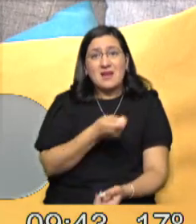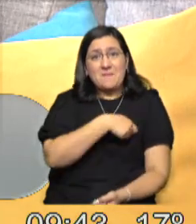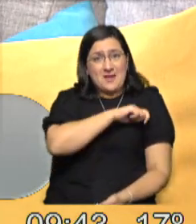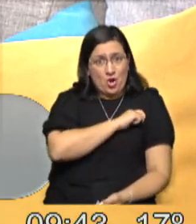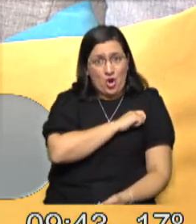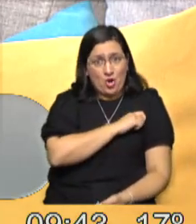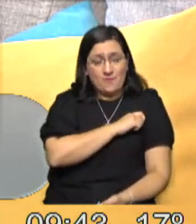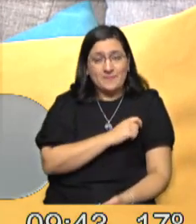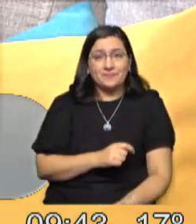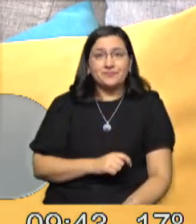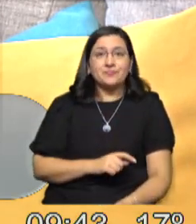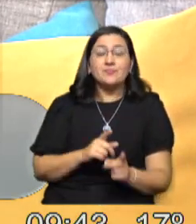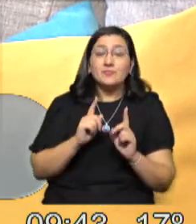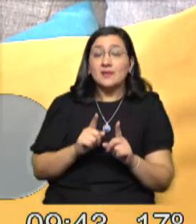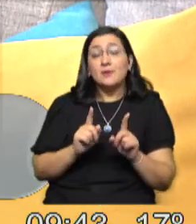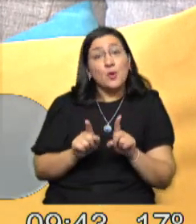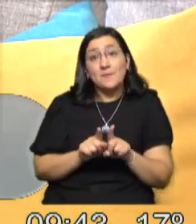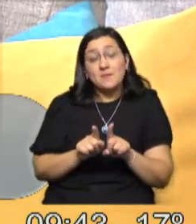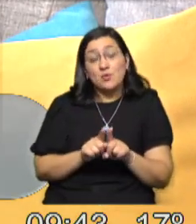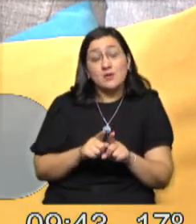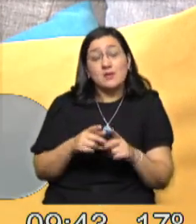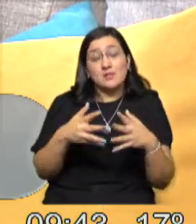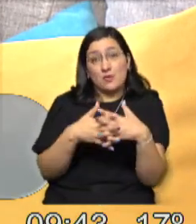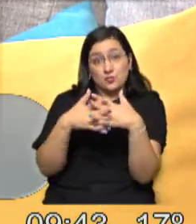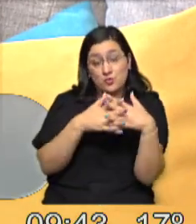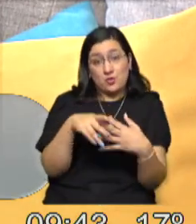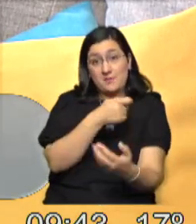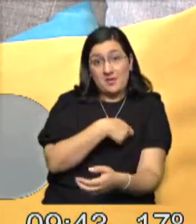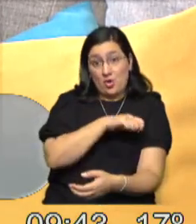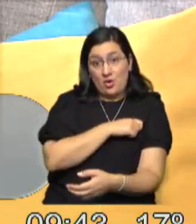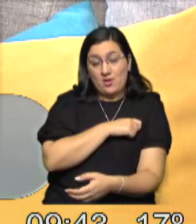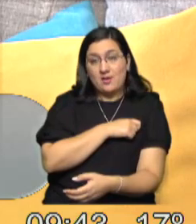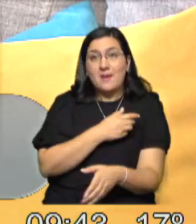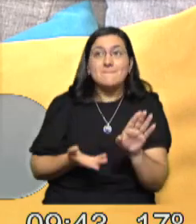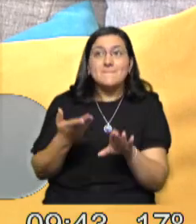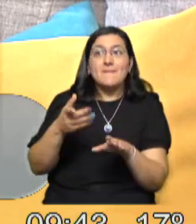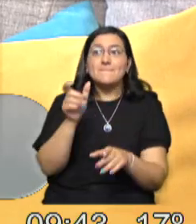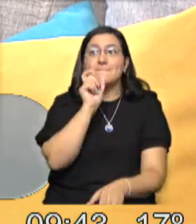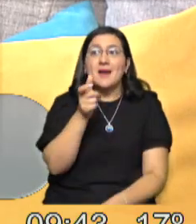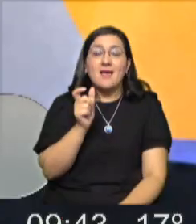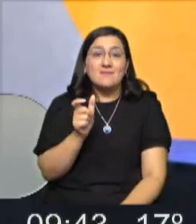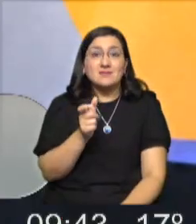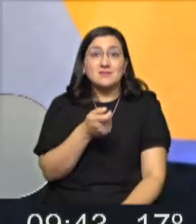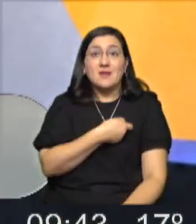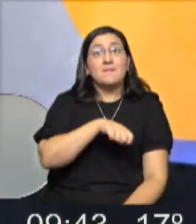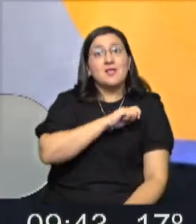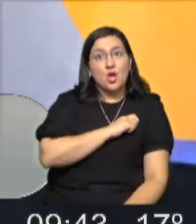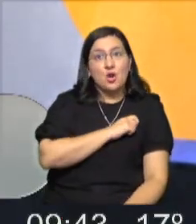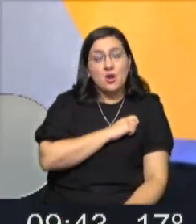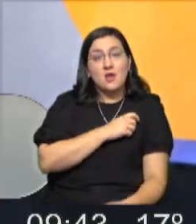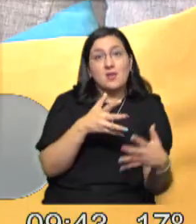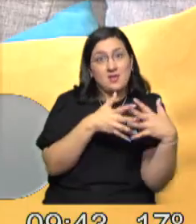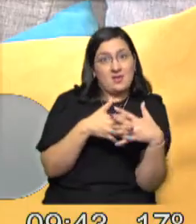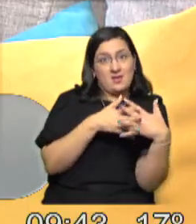forma. Ojo, está pasando lo mismo en Estados Unidos con el español, ¿no? Que cada vez entran más palabras en español y lo mismo les debe pasar a ellos. Exacto. Entonces, bueno, está